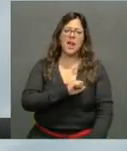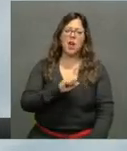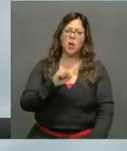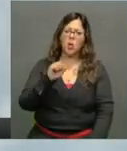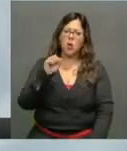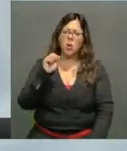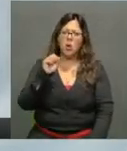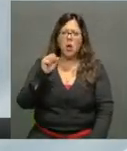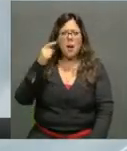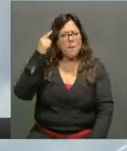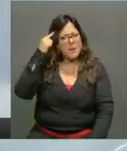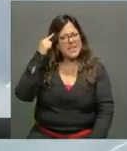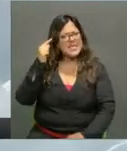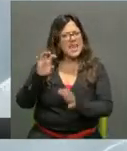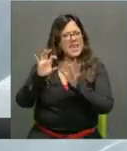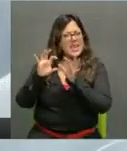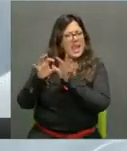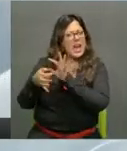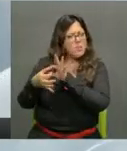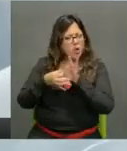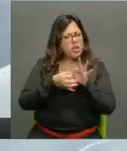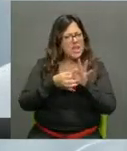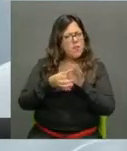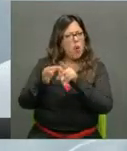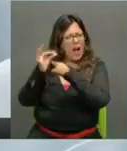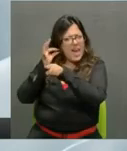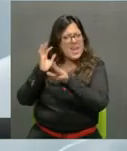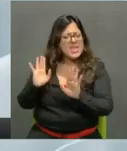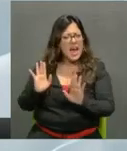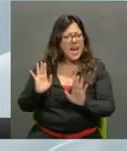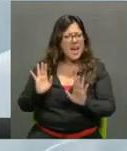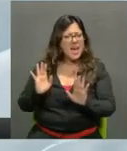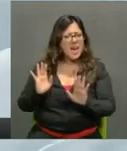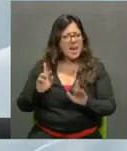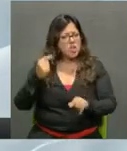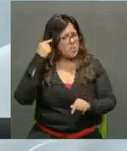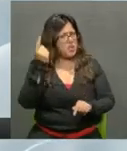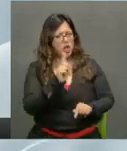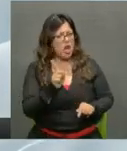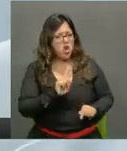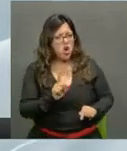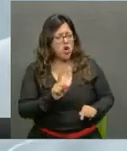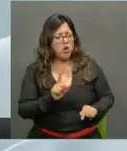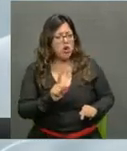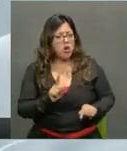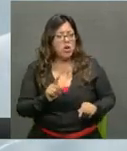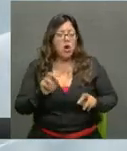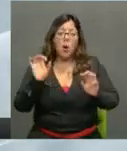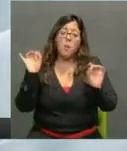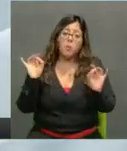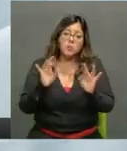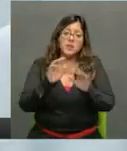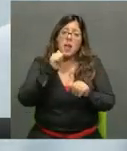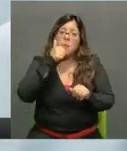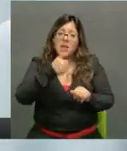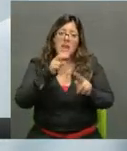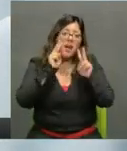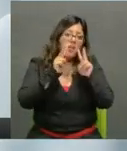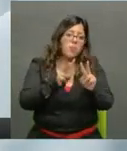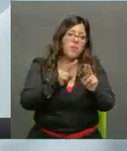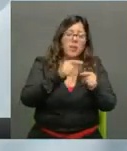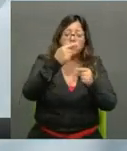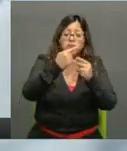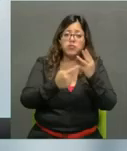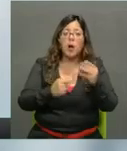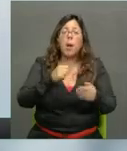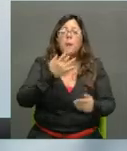ella? Yo no creo. O sea, en el mundo de la creatividad aquí que... Claro, no, por eso te digo. O sea, mañana vamos a ver padres de todos los números. Porque Jadwe ya